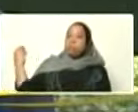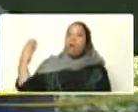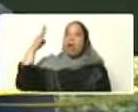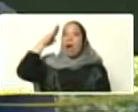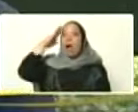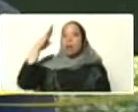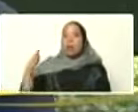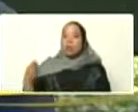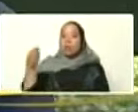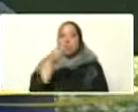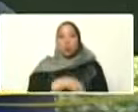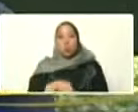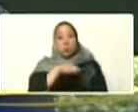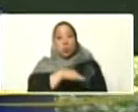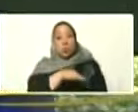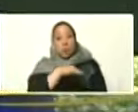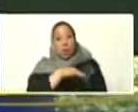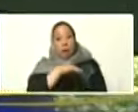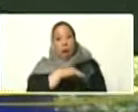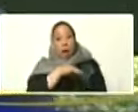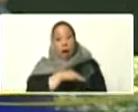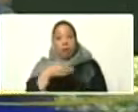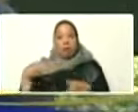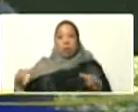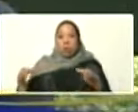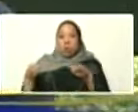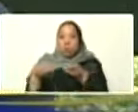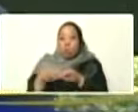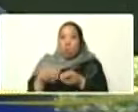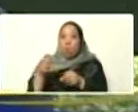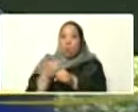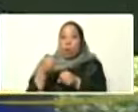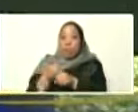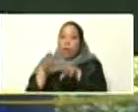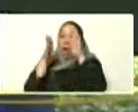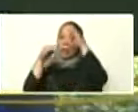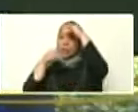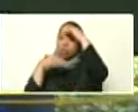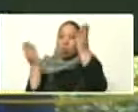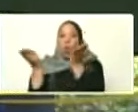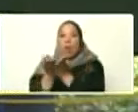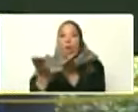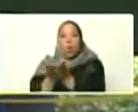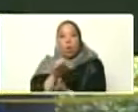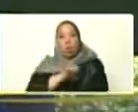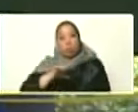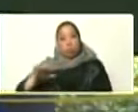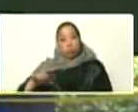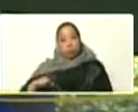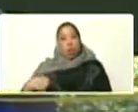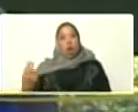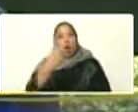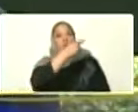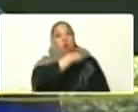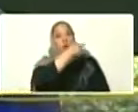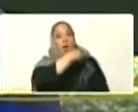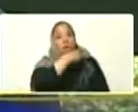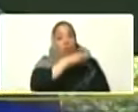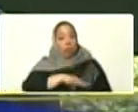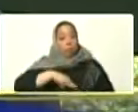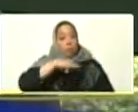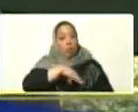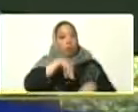allí los comités de familia, Aristóbulo Isturiz, por supuesto los representantes de la zona educativa están en la tarea y en el deber también